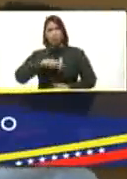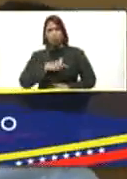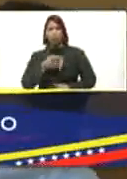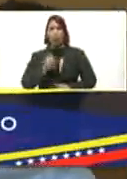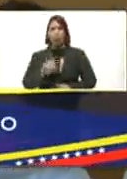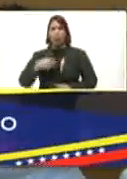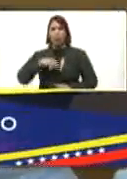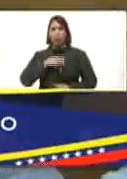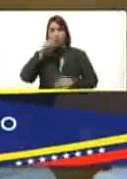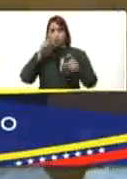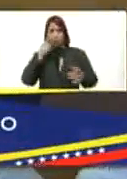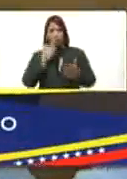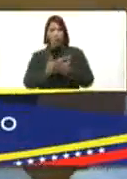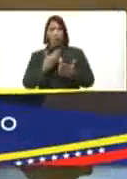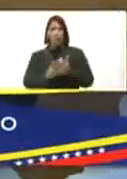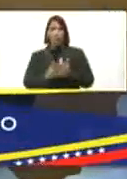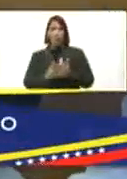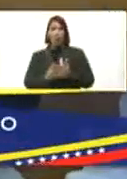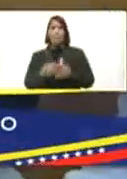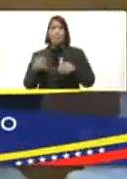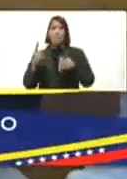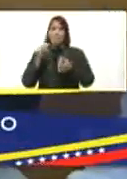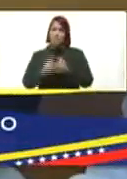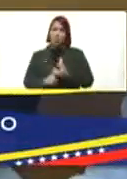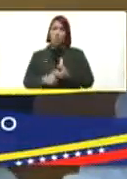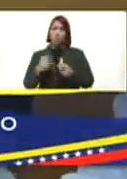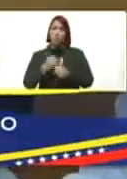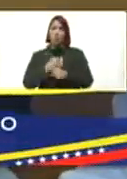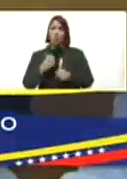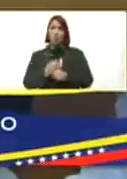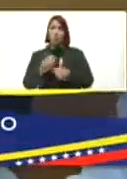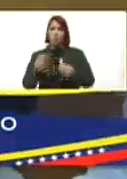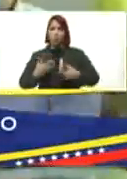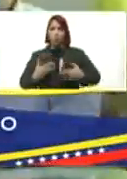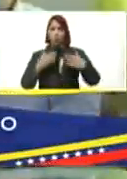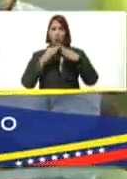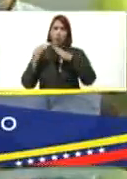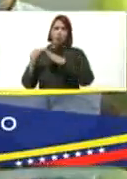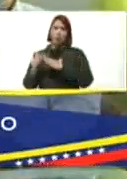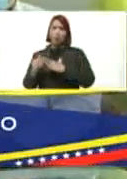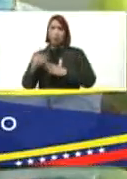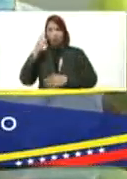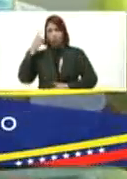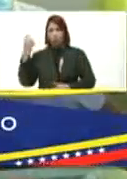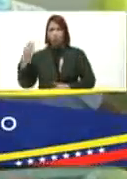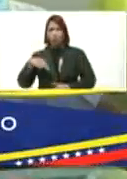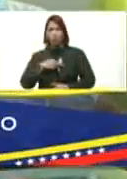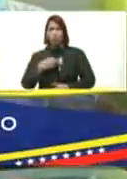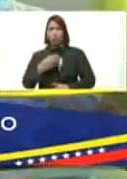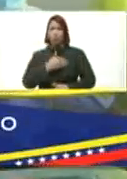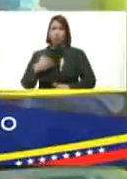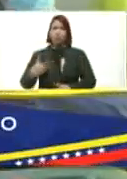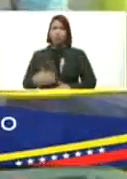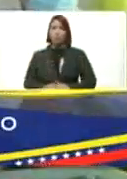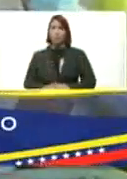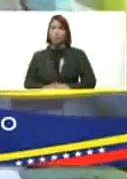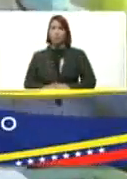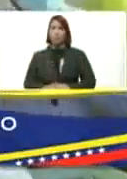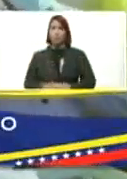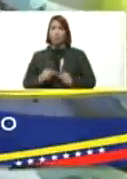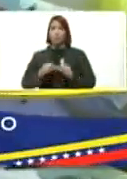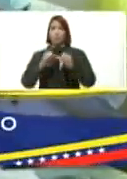somos pruebas, somos una pareja joven y trabajadora recibiendo nuestro hogar, ese sueño que tanto anhelábamos. Bueno, y aquí vamos a seguir